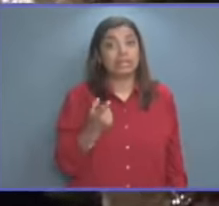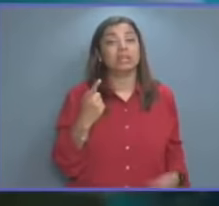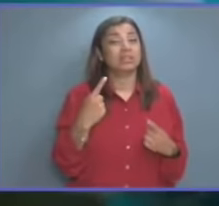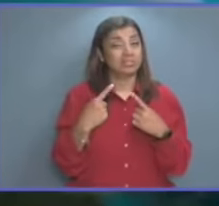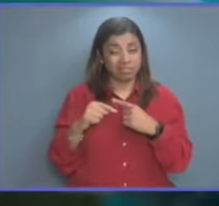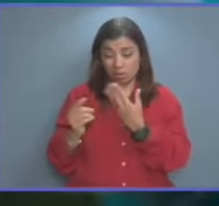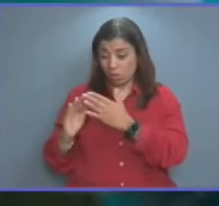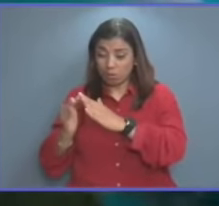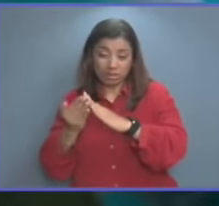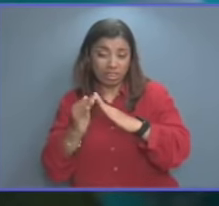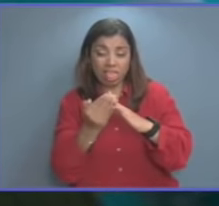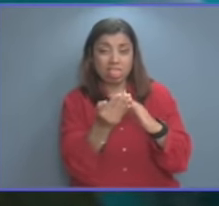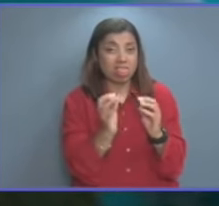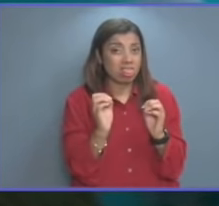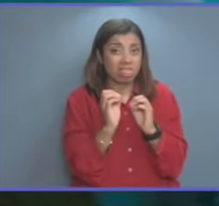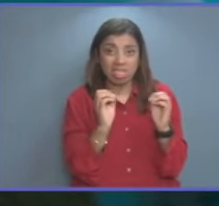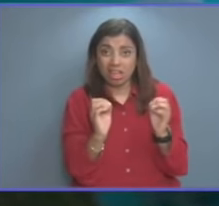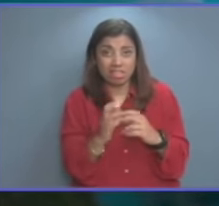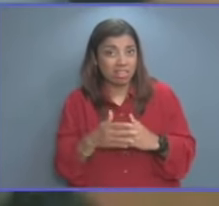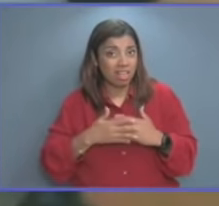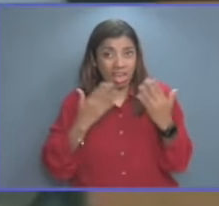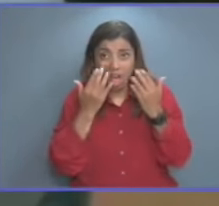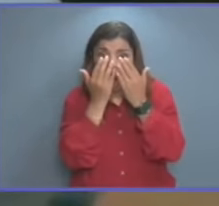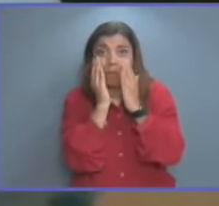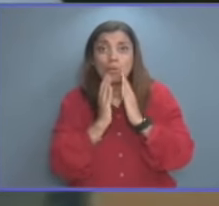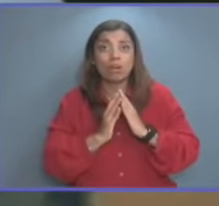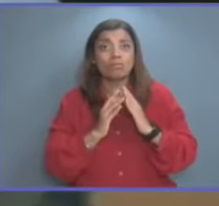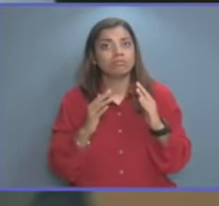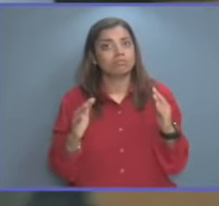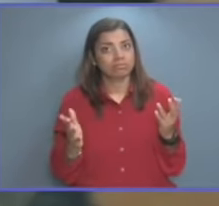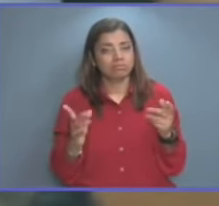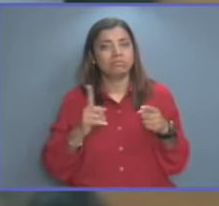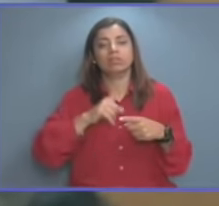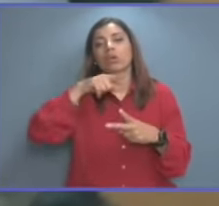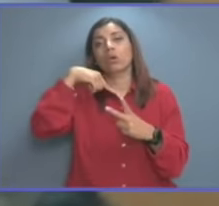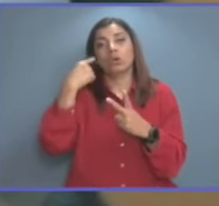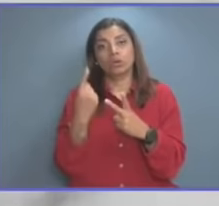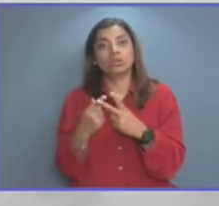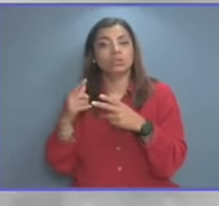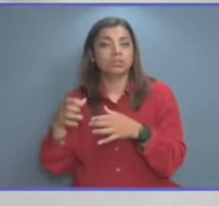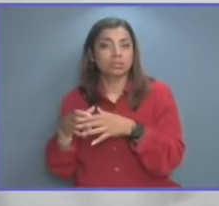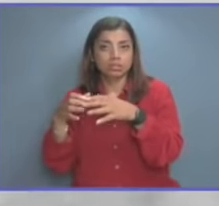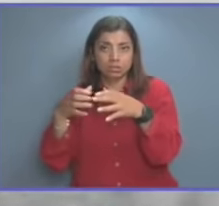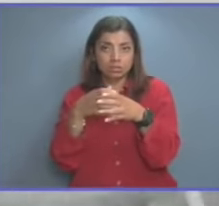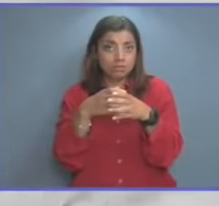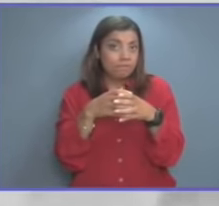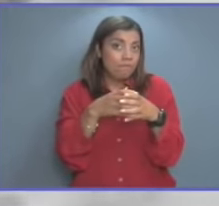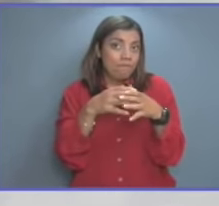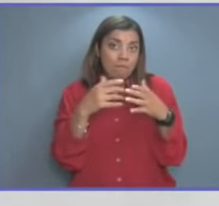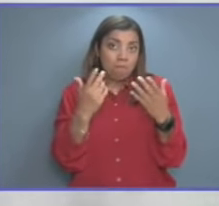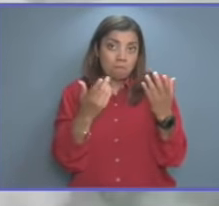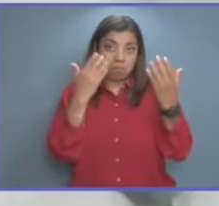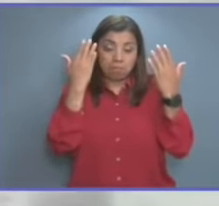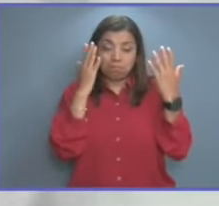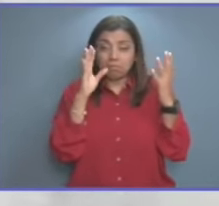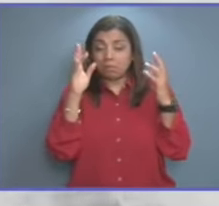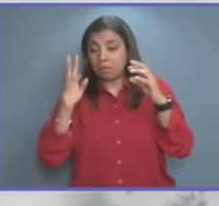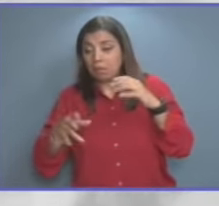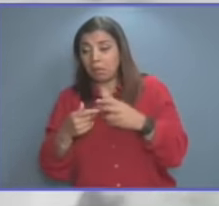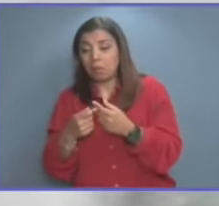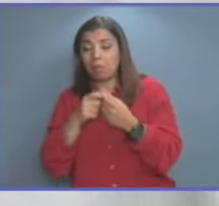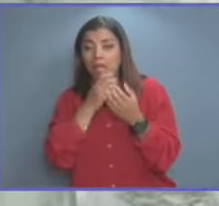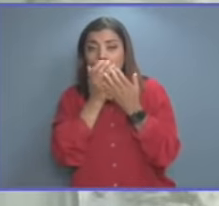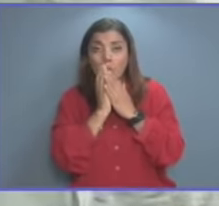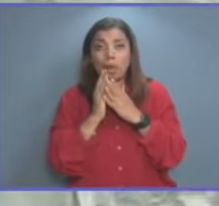que no tienen acceso a este vital servicio mientras otros sectores hacen un uso indiscriminado de este